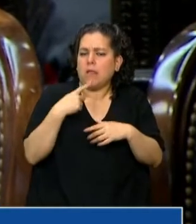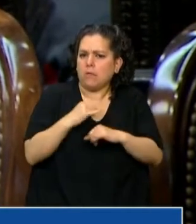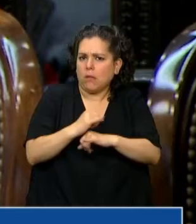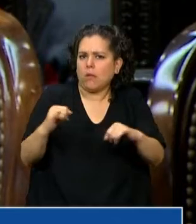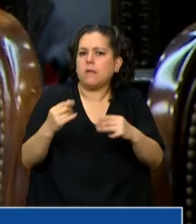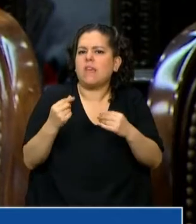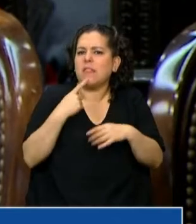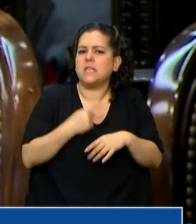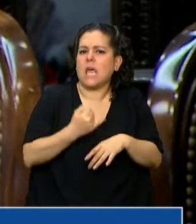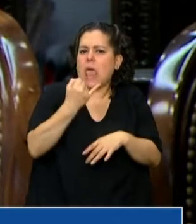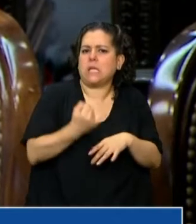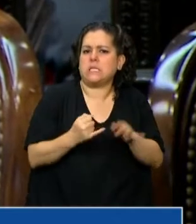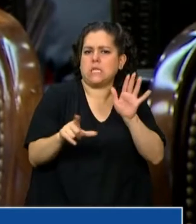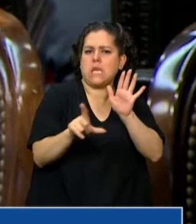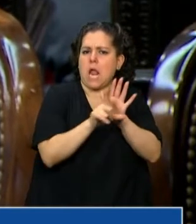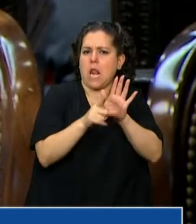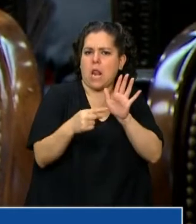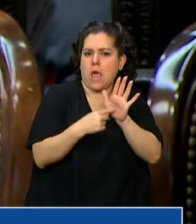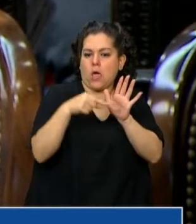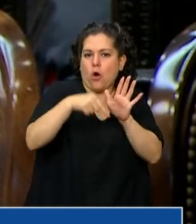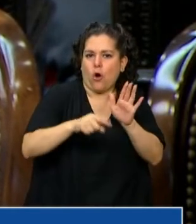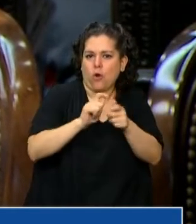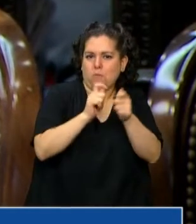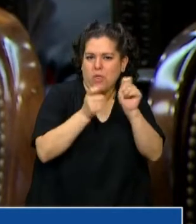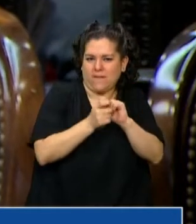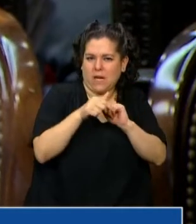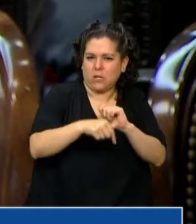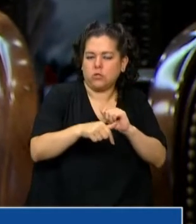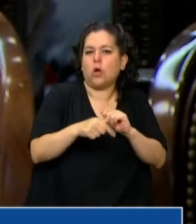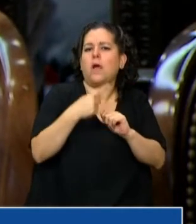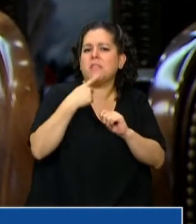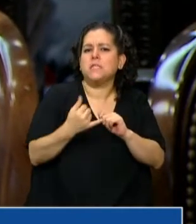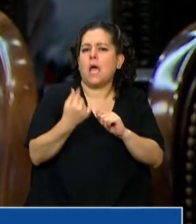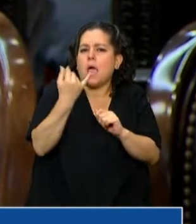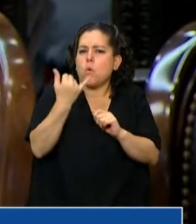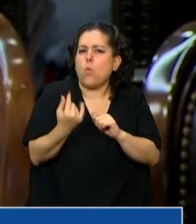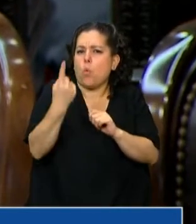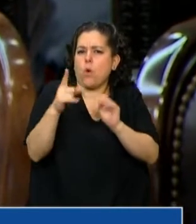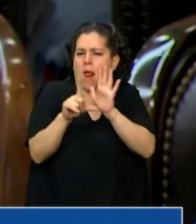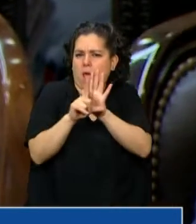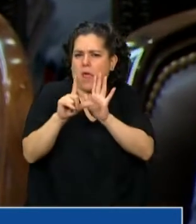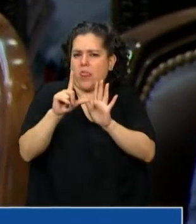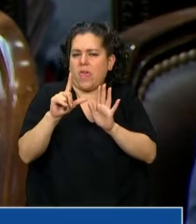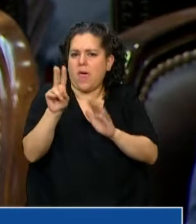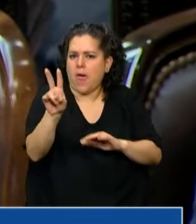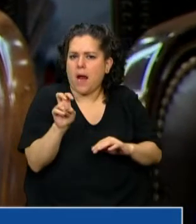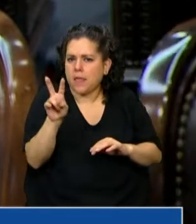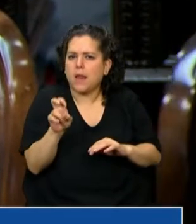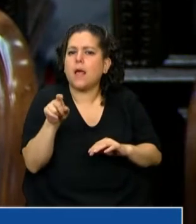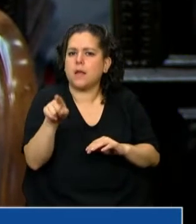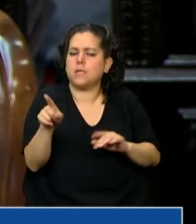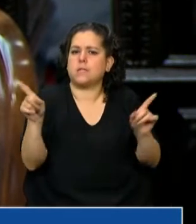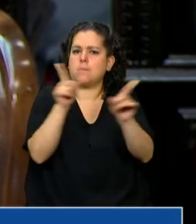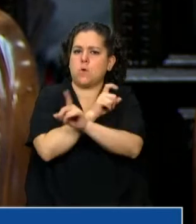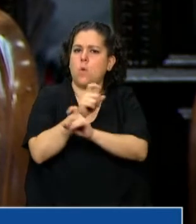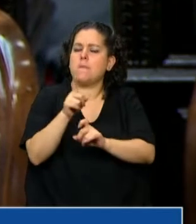existencia, ya no solamente de esta ley en particular que hoy estamos modificando, la existencia de una ley de alquileres era la causa de todos los problemas y de